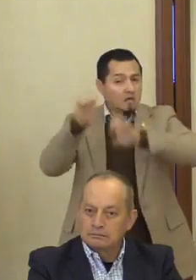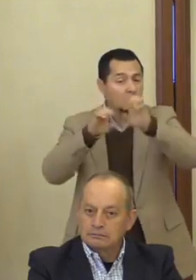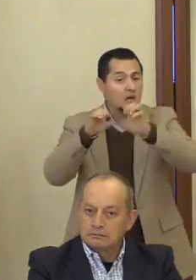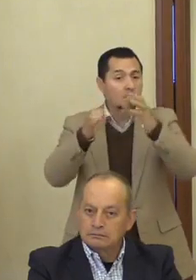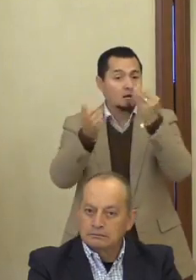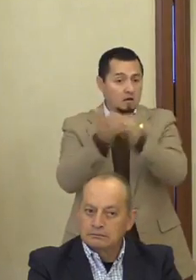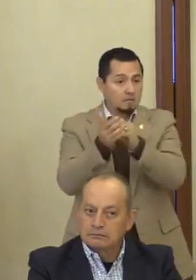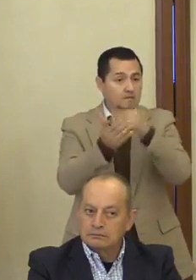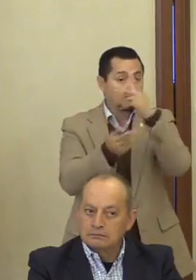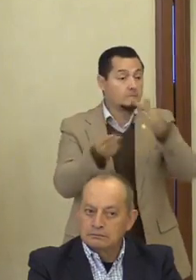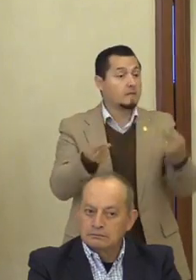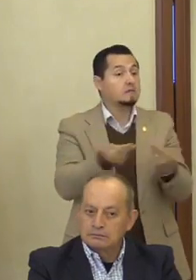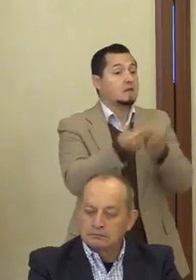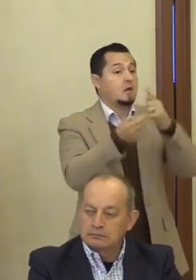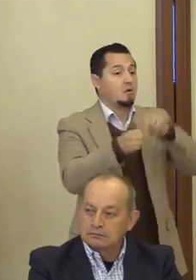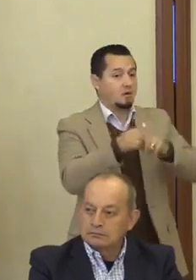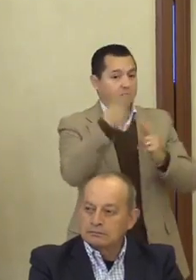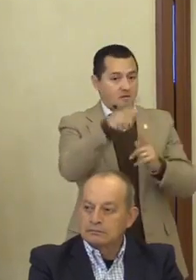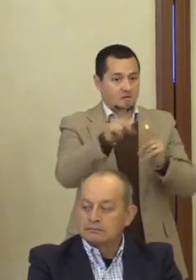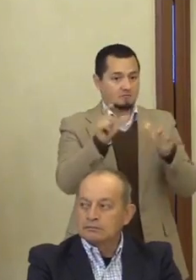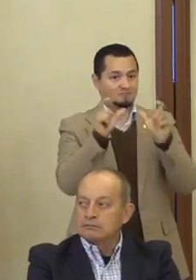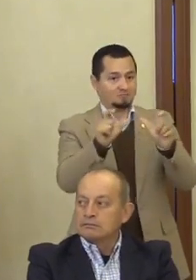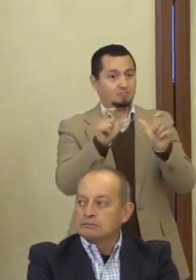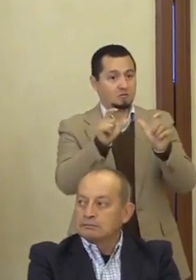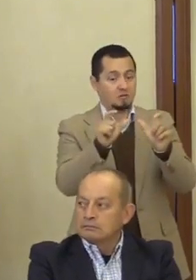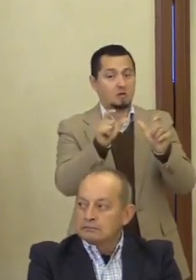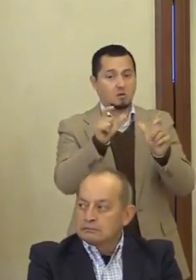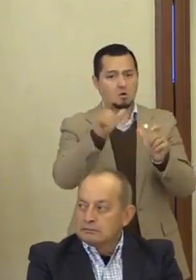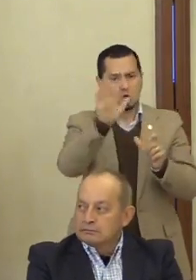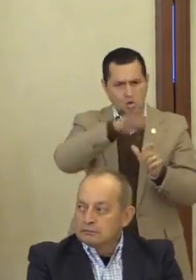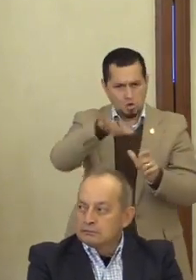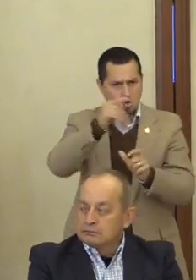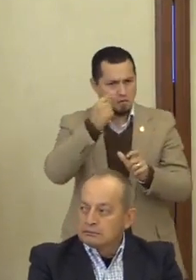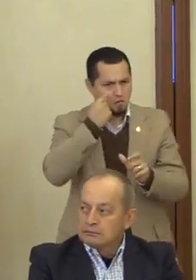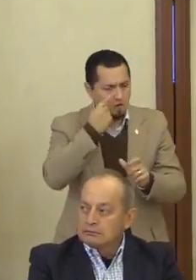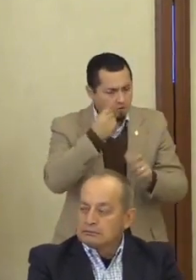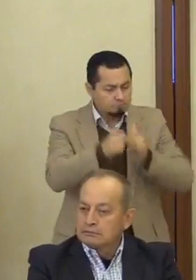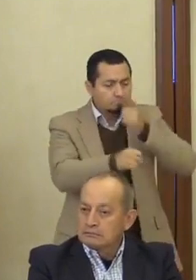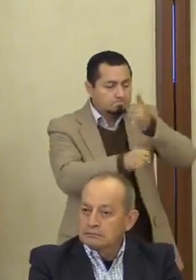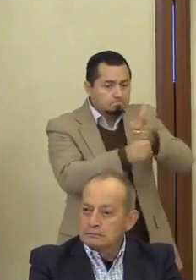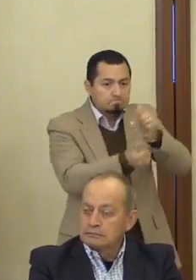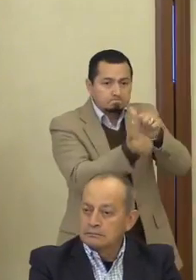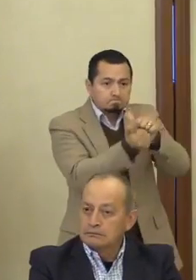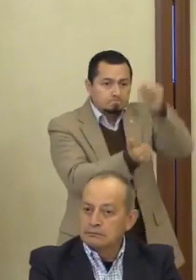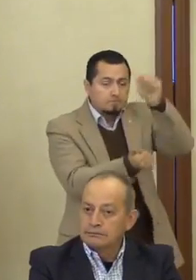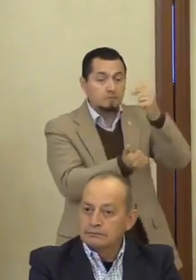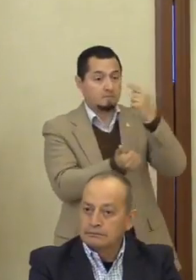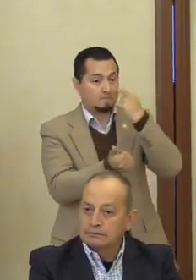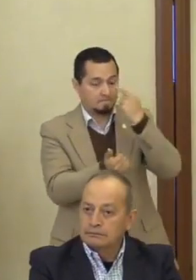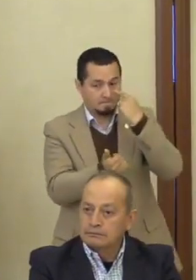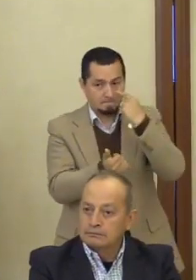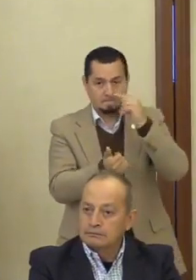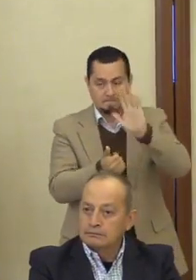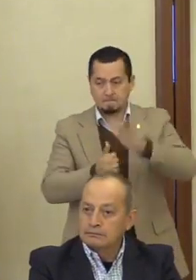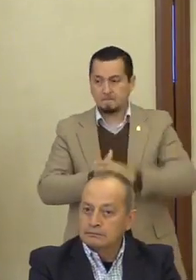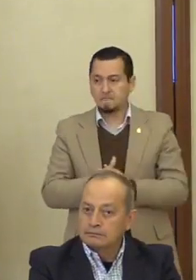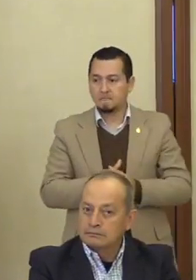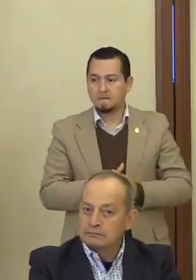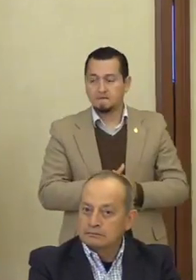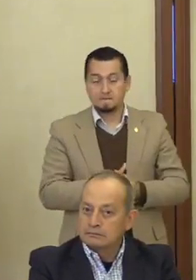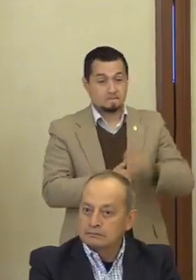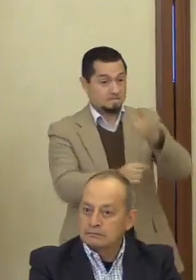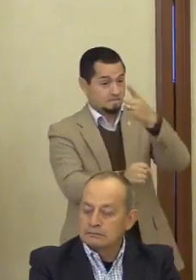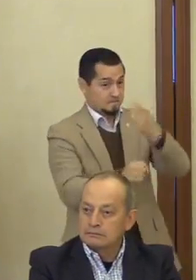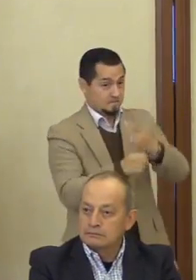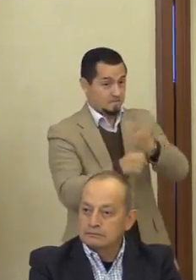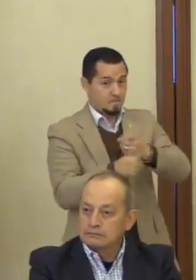enviado al Sistema Nacional de Seguridad. ¿Cómo encontramos esta evidencia? Bueno, primero,